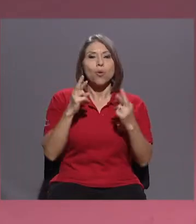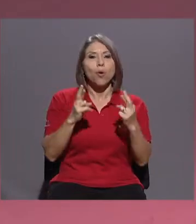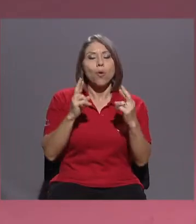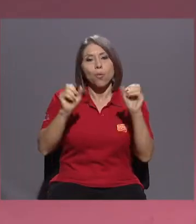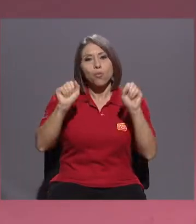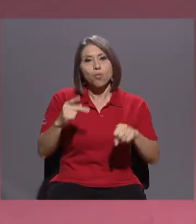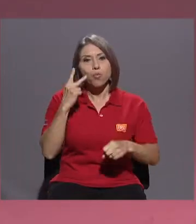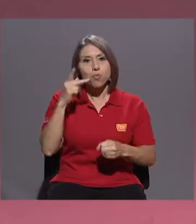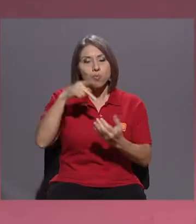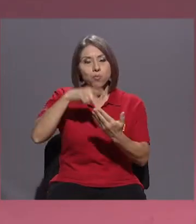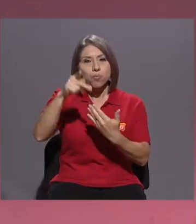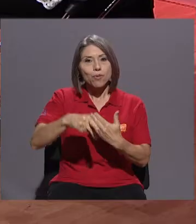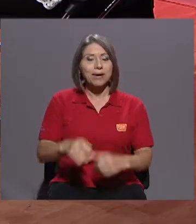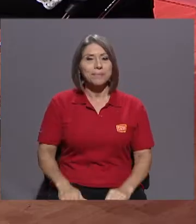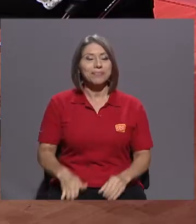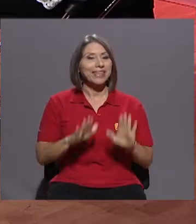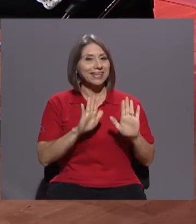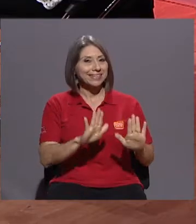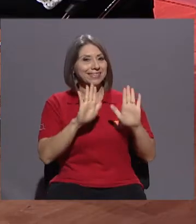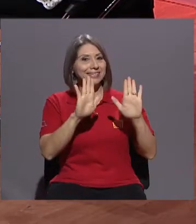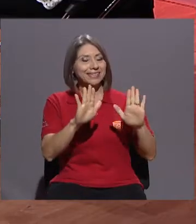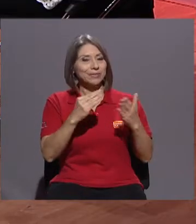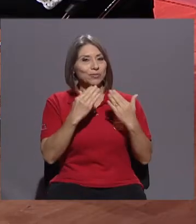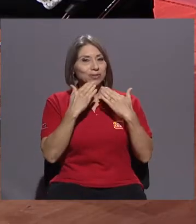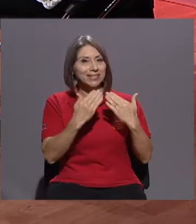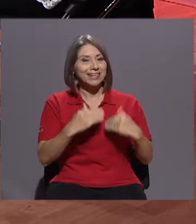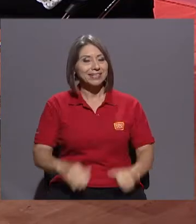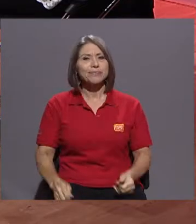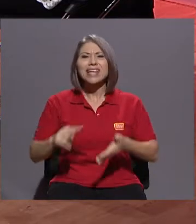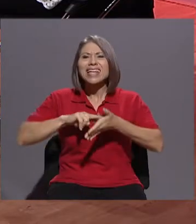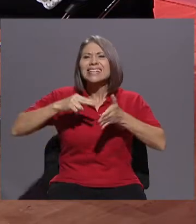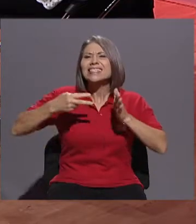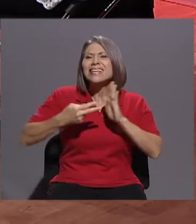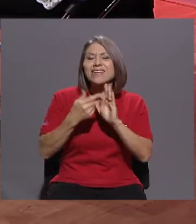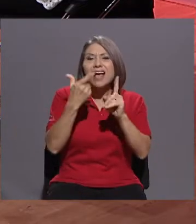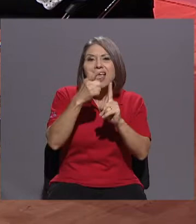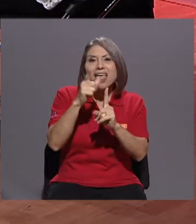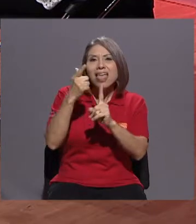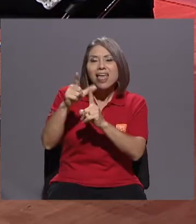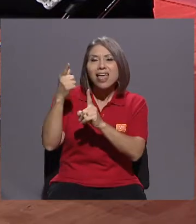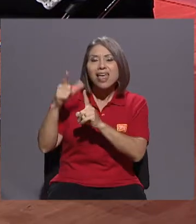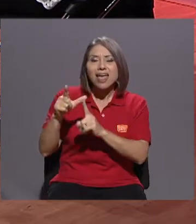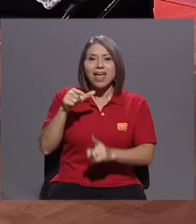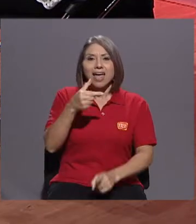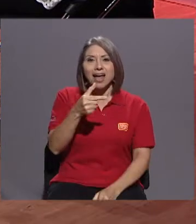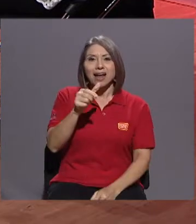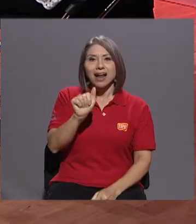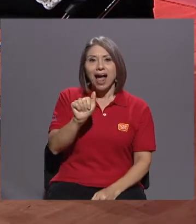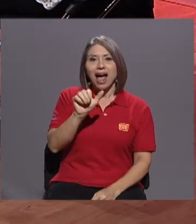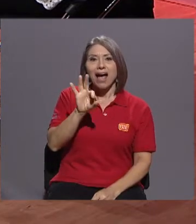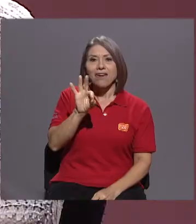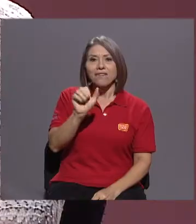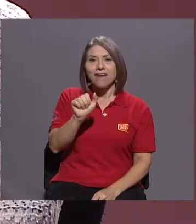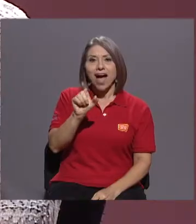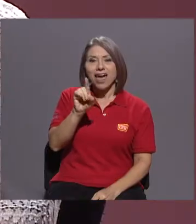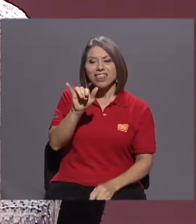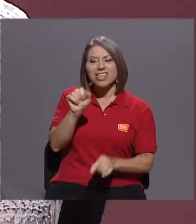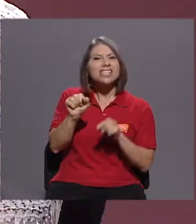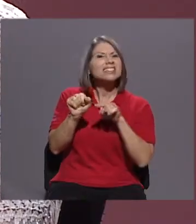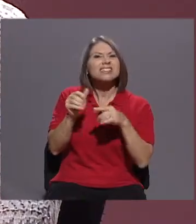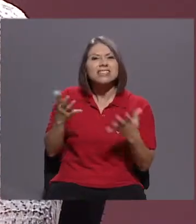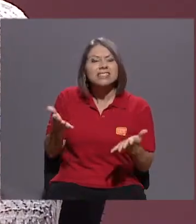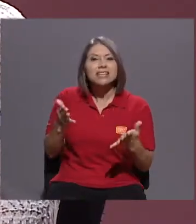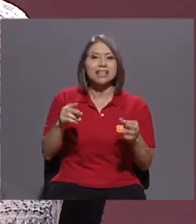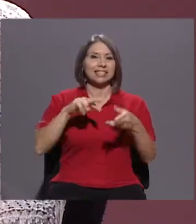ojalá puedan ver Este programa Excelente Muchas gracias ¿Qué significan Las siglas Gafades? Gafades